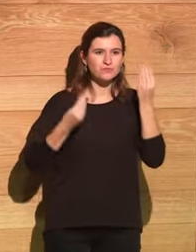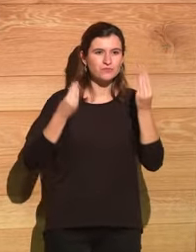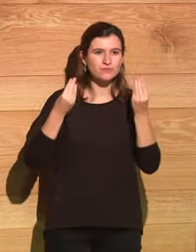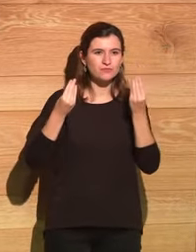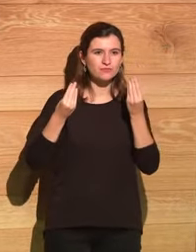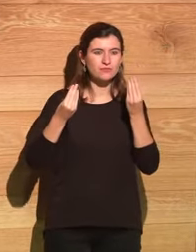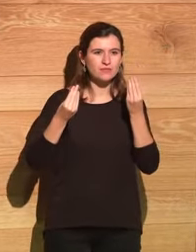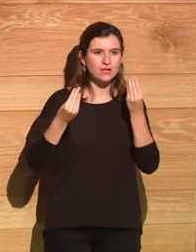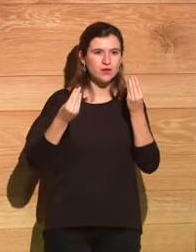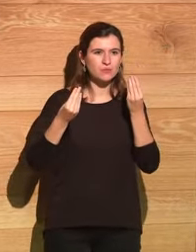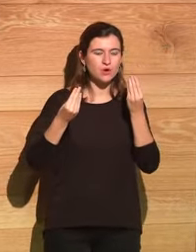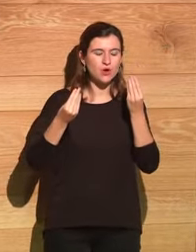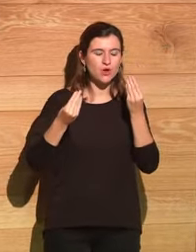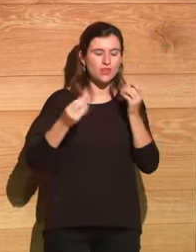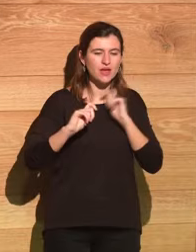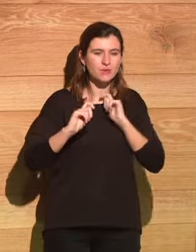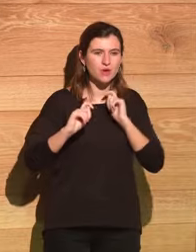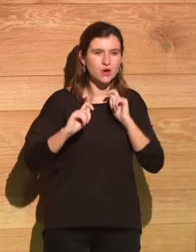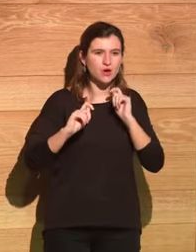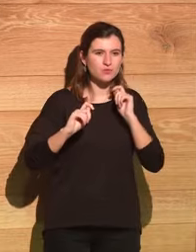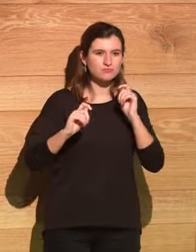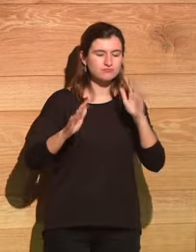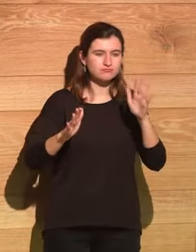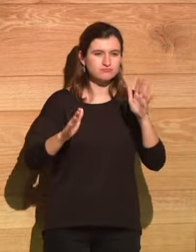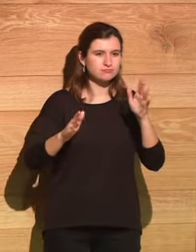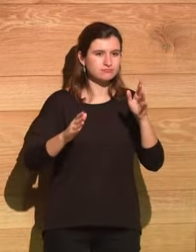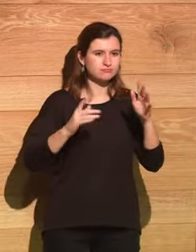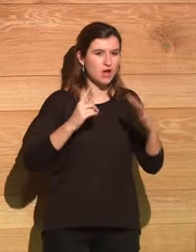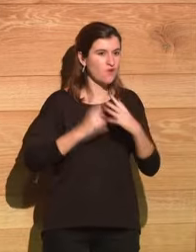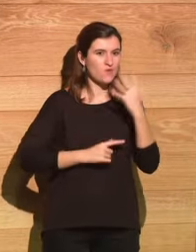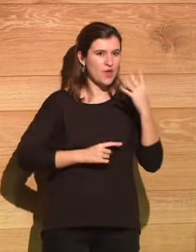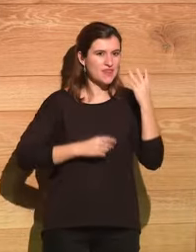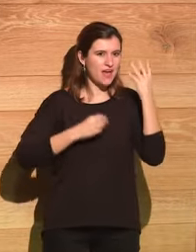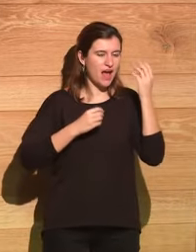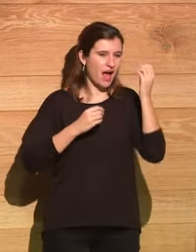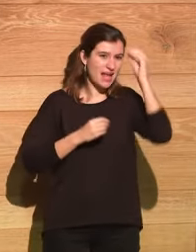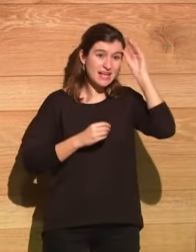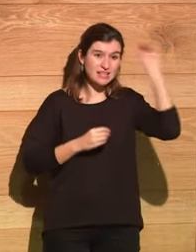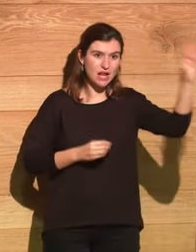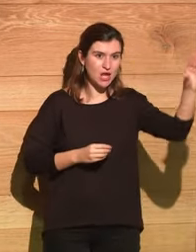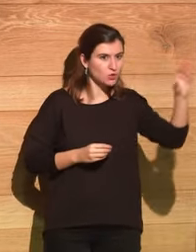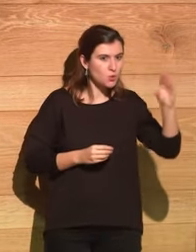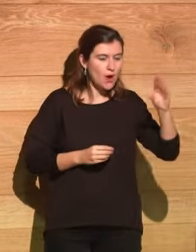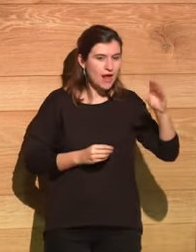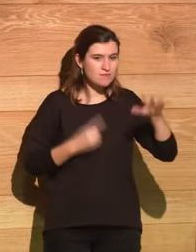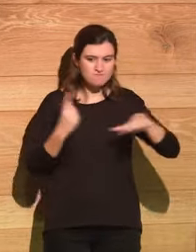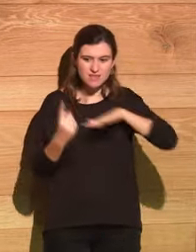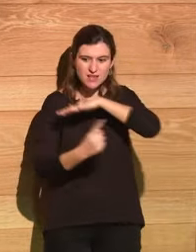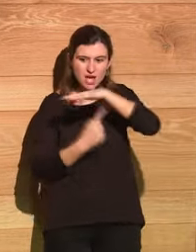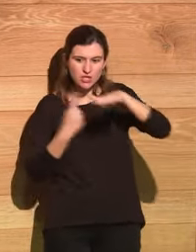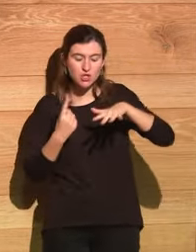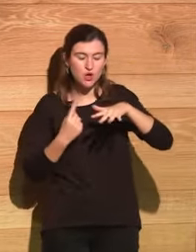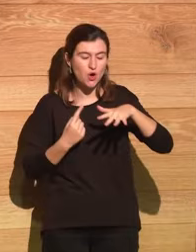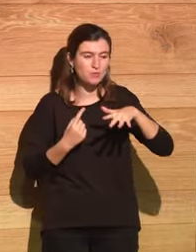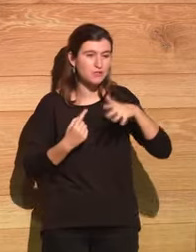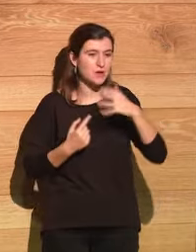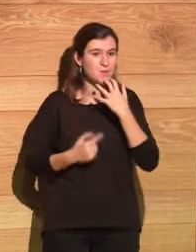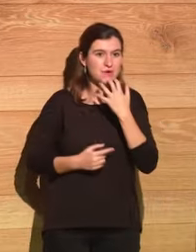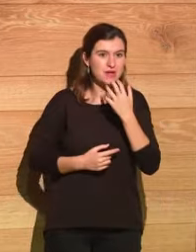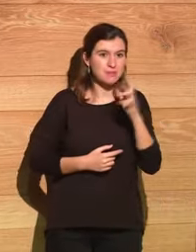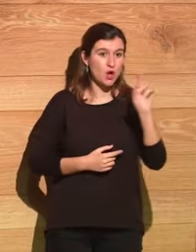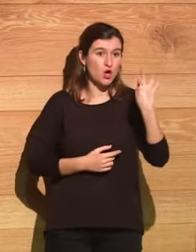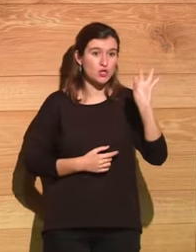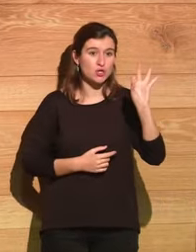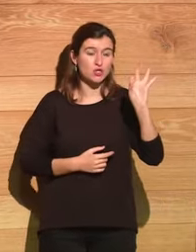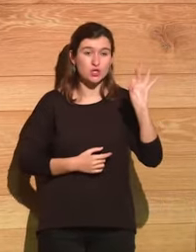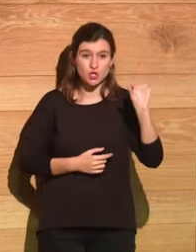de un estímulo intelectual que les rodea. Me los imagino efectivamente como la propia Rosa Chacel sentada en una butaca, en un